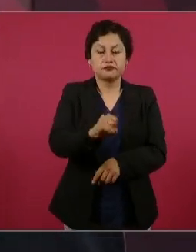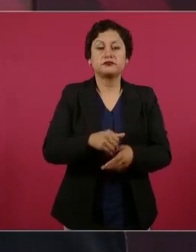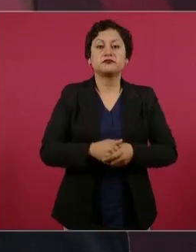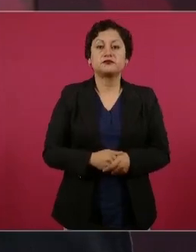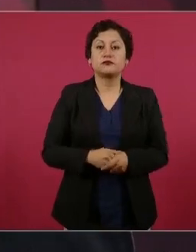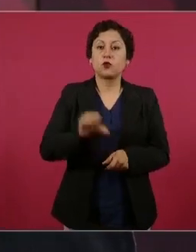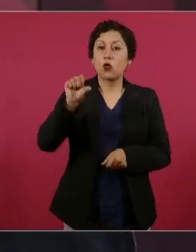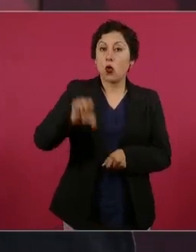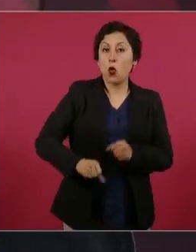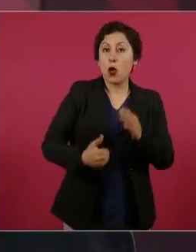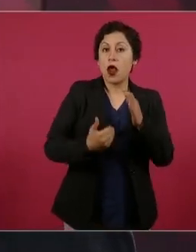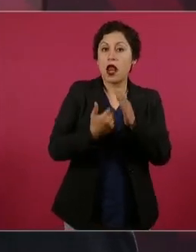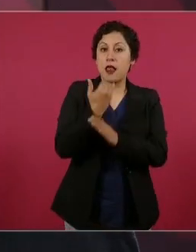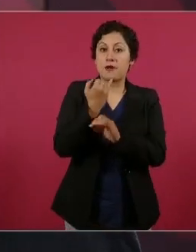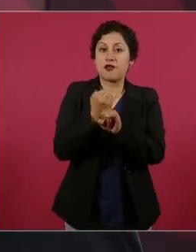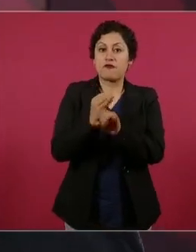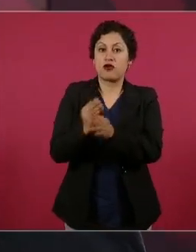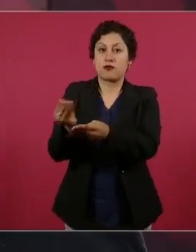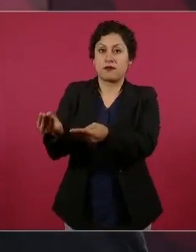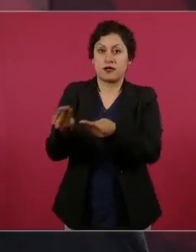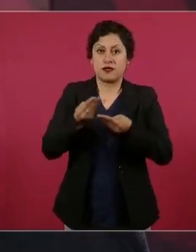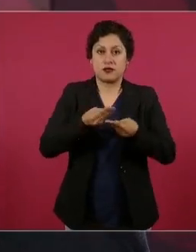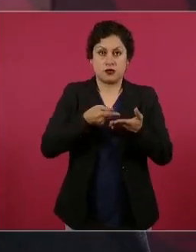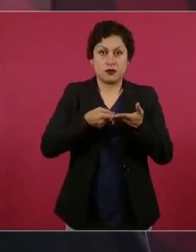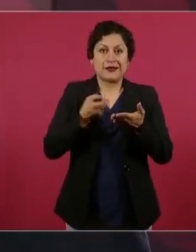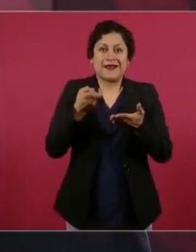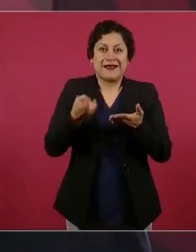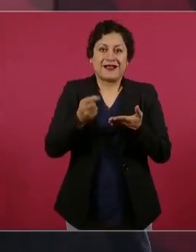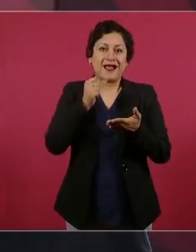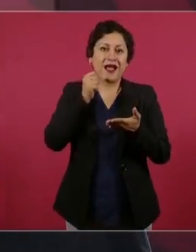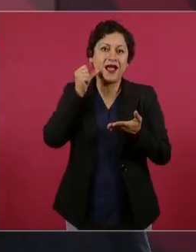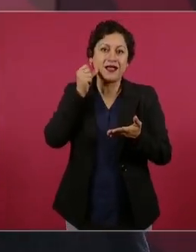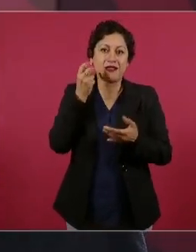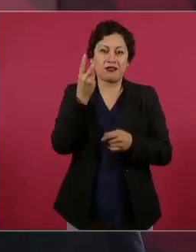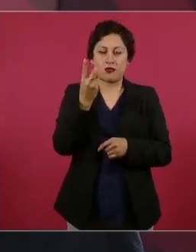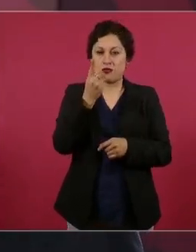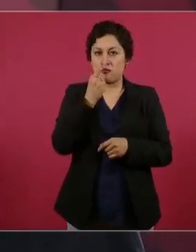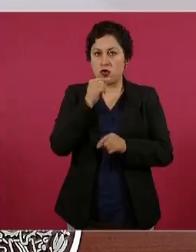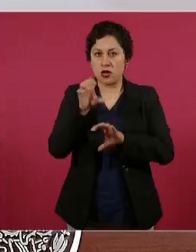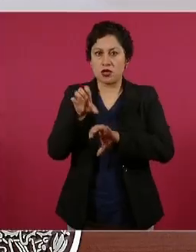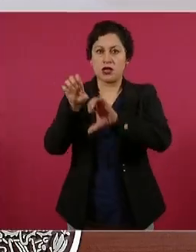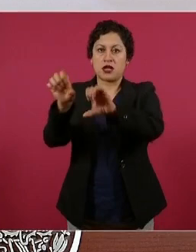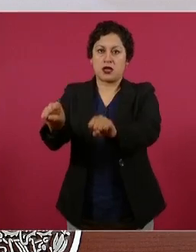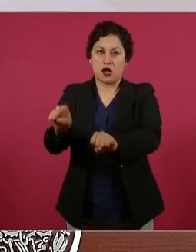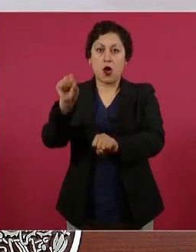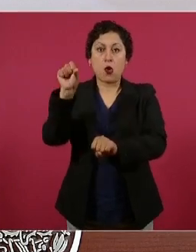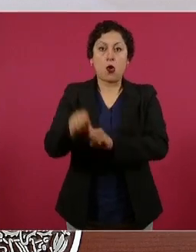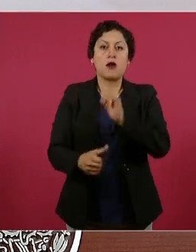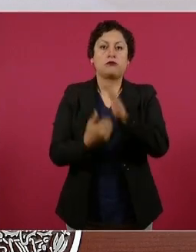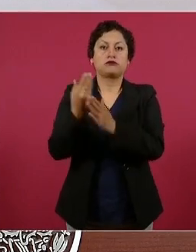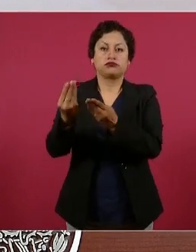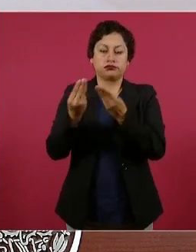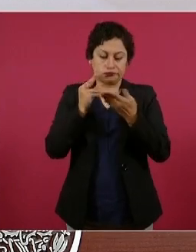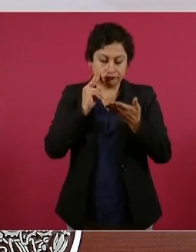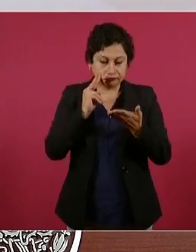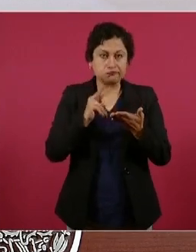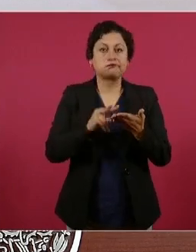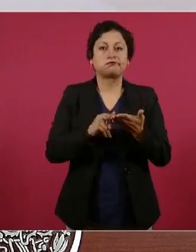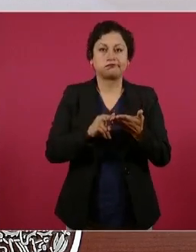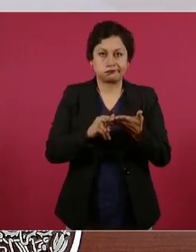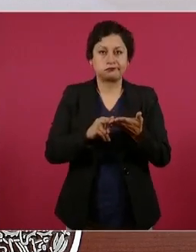informaron sobre esta detención de dos policías